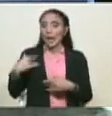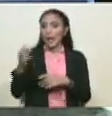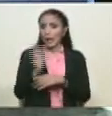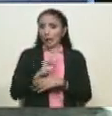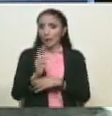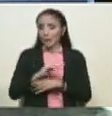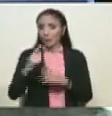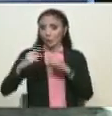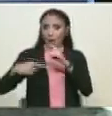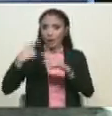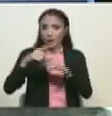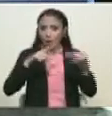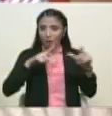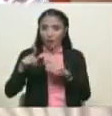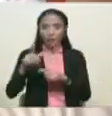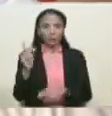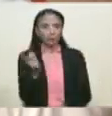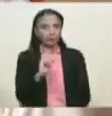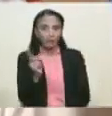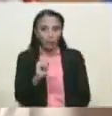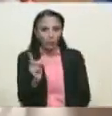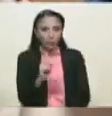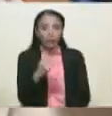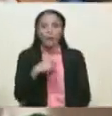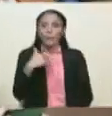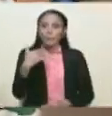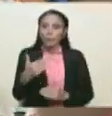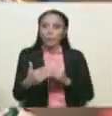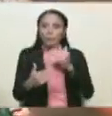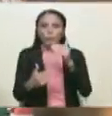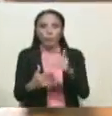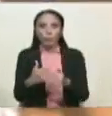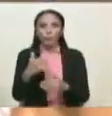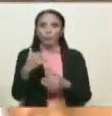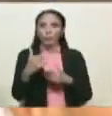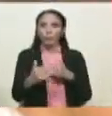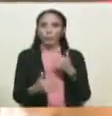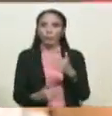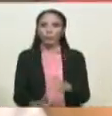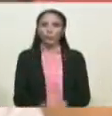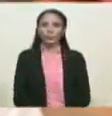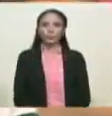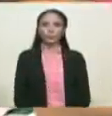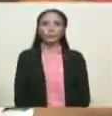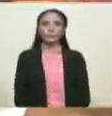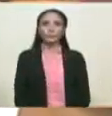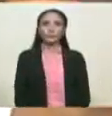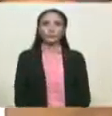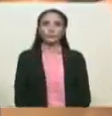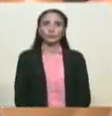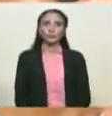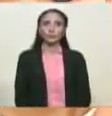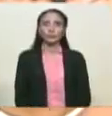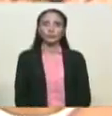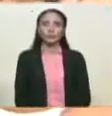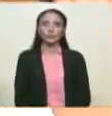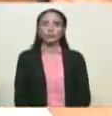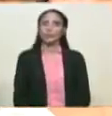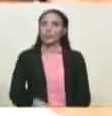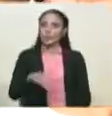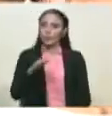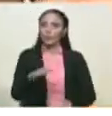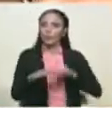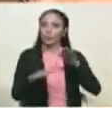mañana. Nadie puede decir que va a ser para mañana, pero va a ser. Va a ser de manera